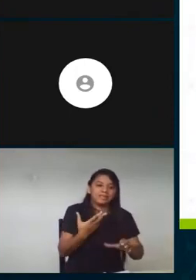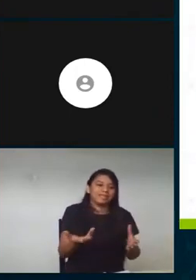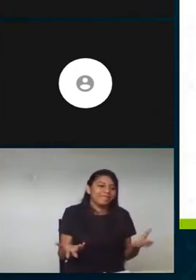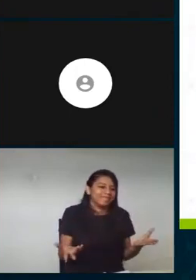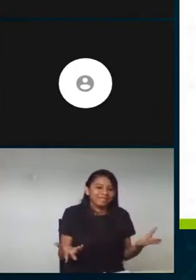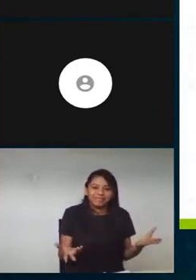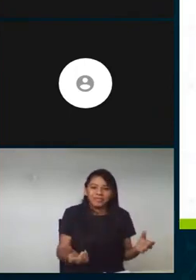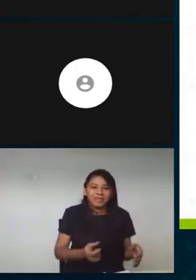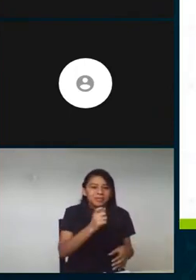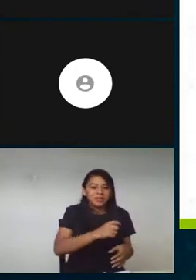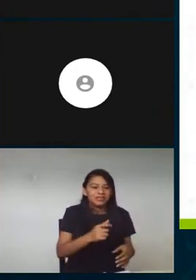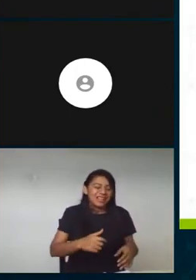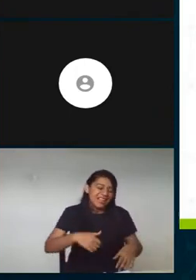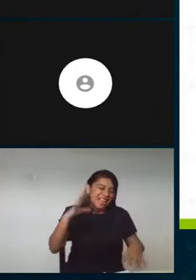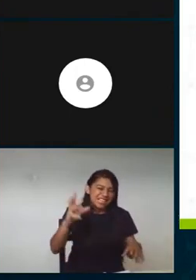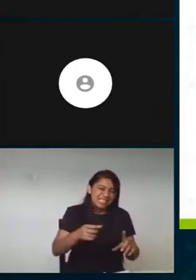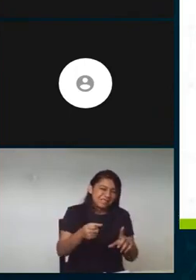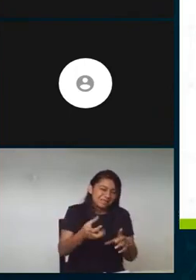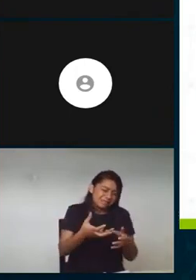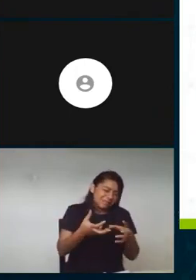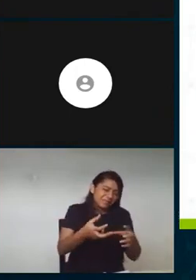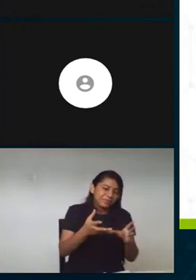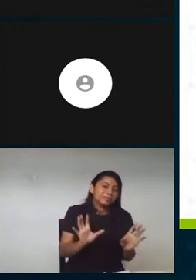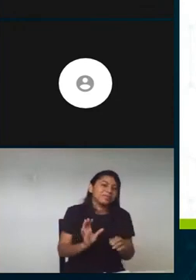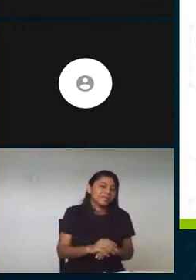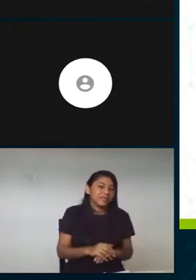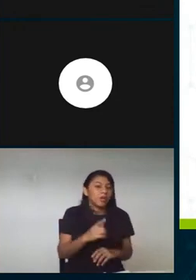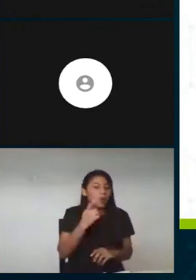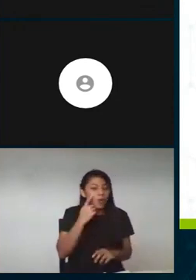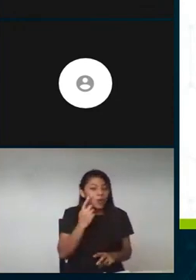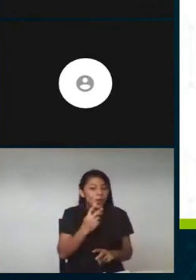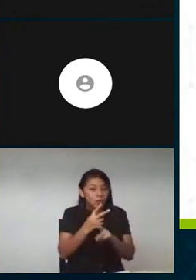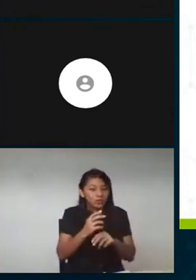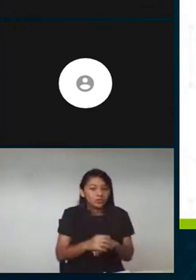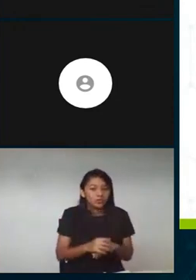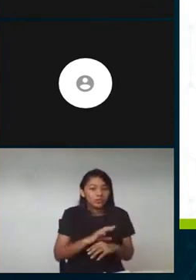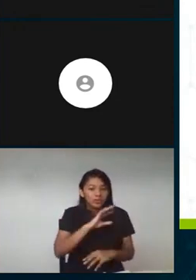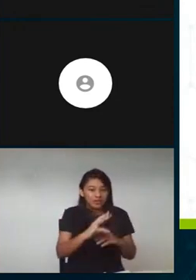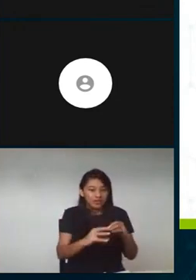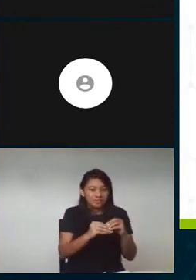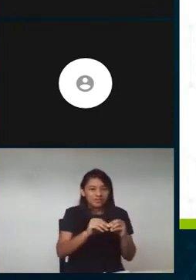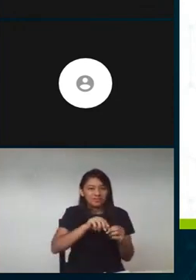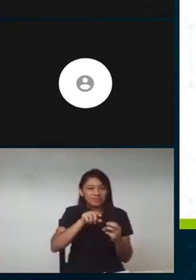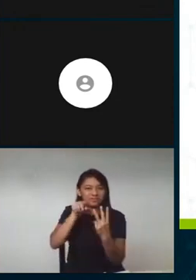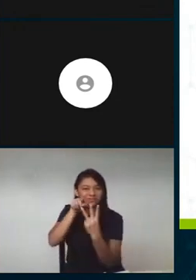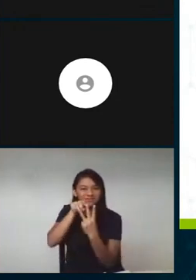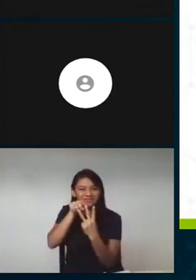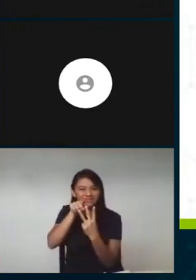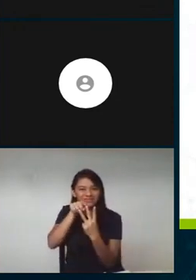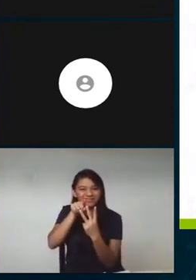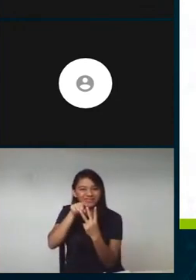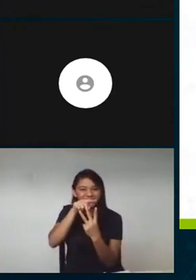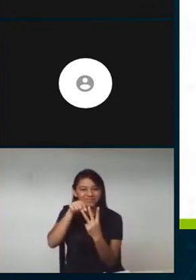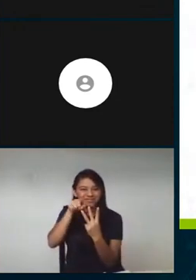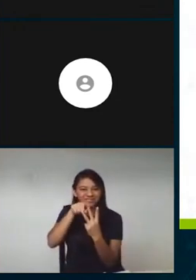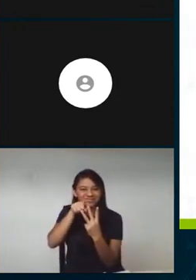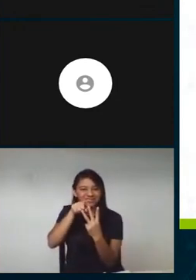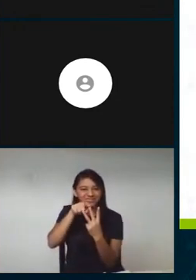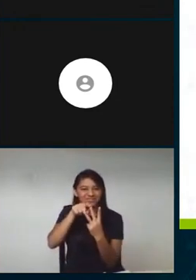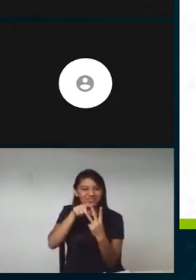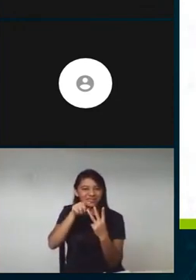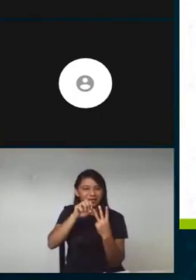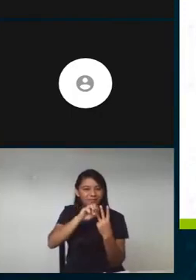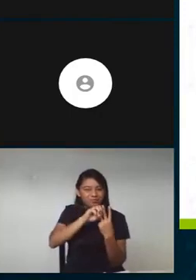es delicado por el tema de que se pueden haber filtraciones. ¿Por qué? Porque echan la basurita